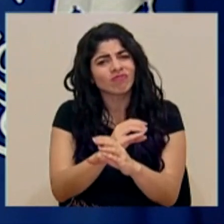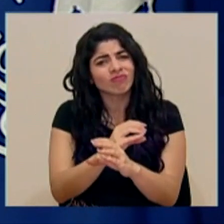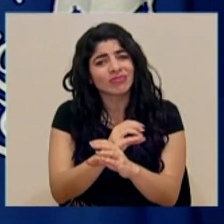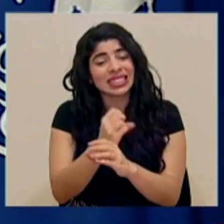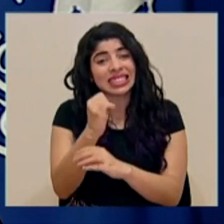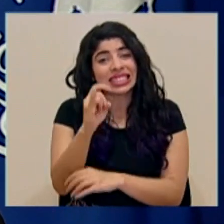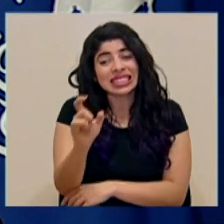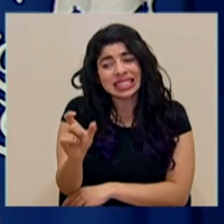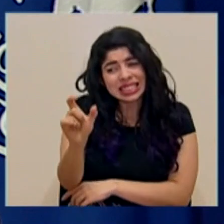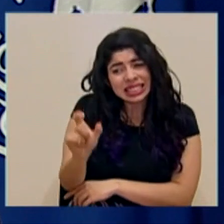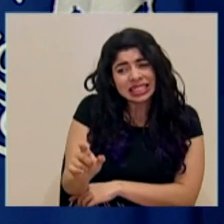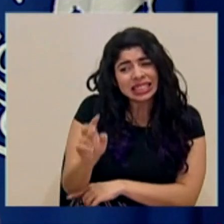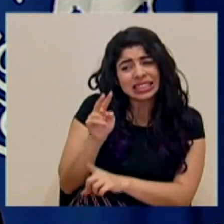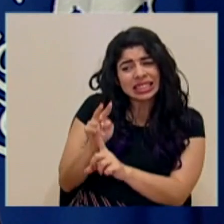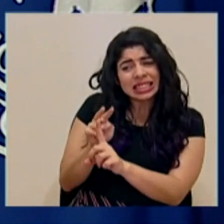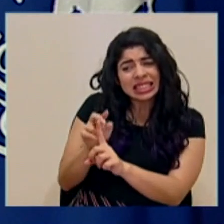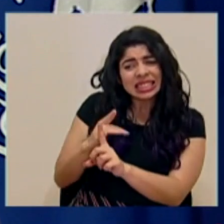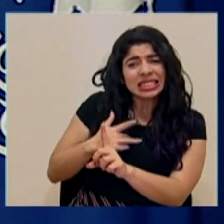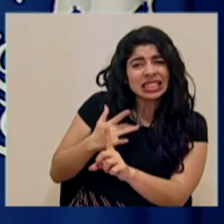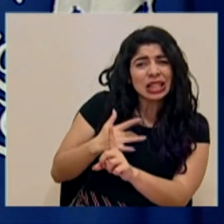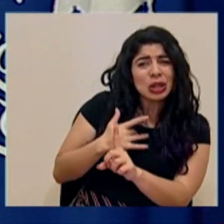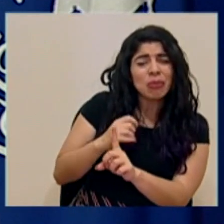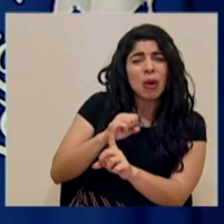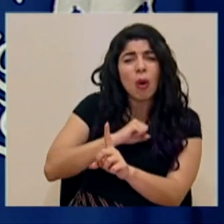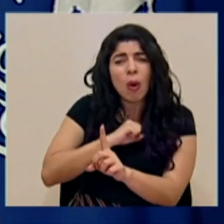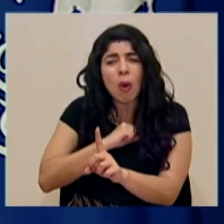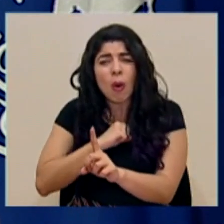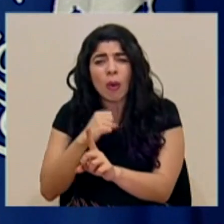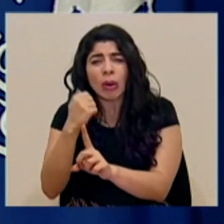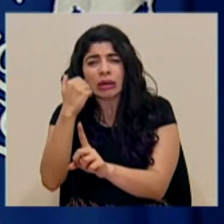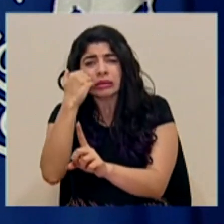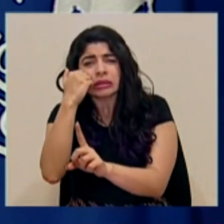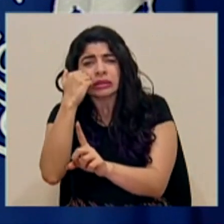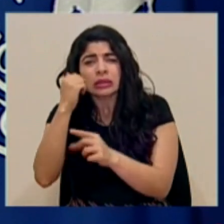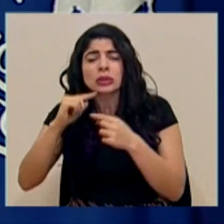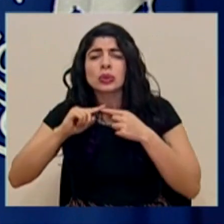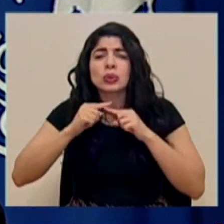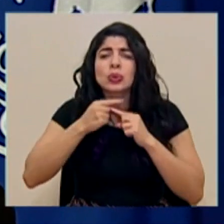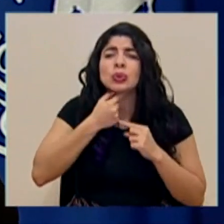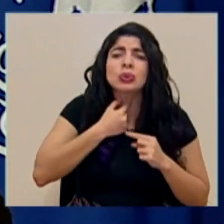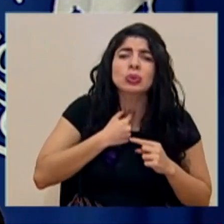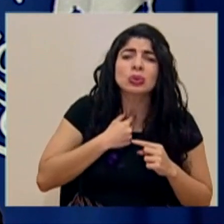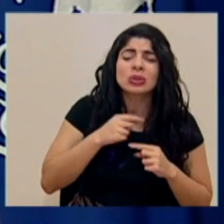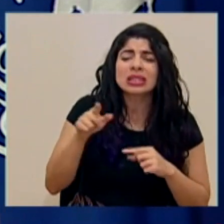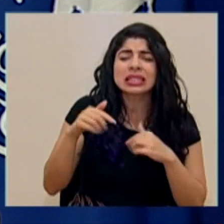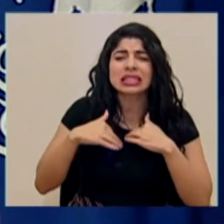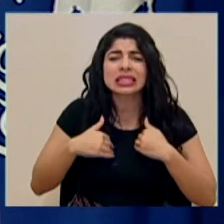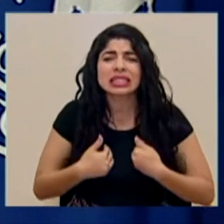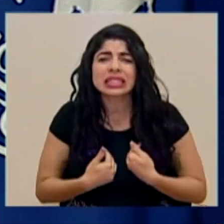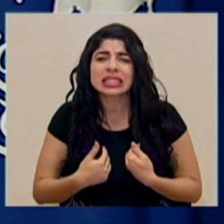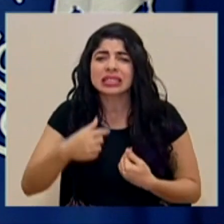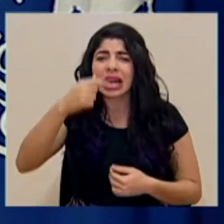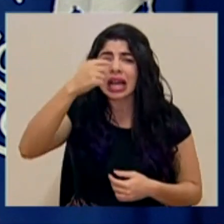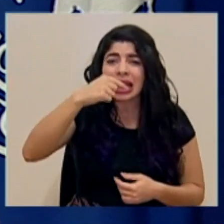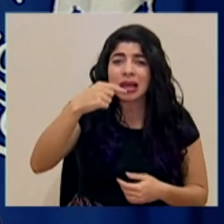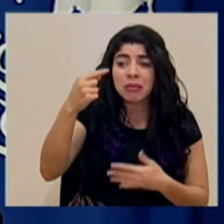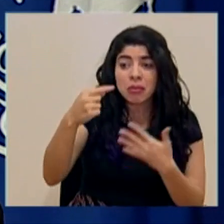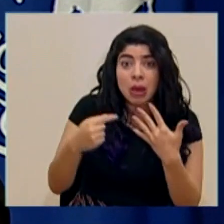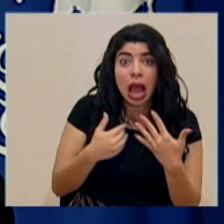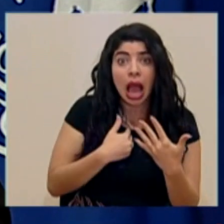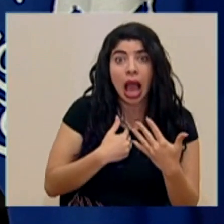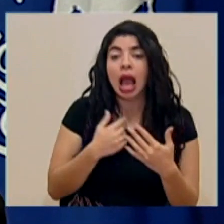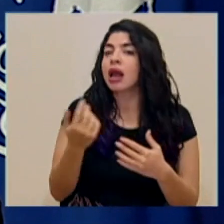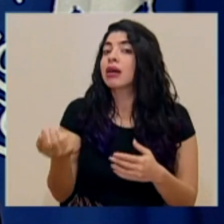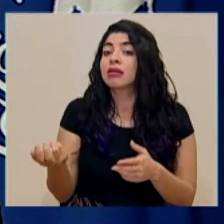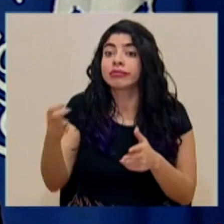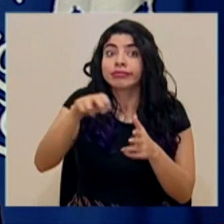tenga síntomas tales como fiebre, tos seca, dolor de garganta, cansancio, gripe o similares no deben